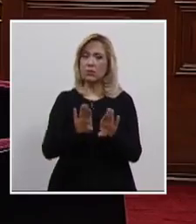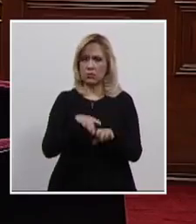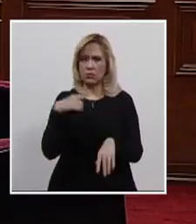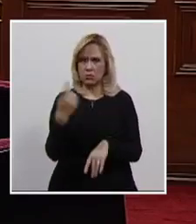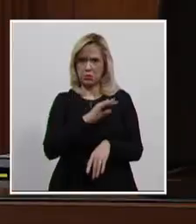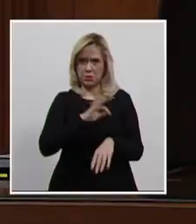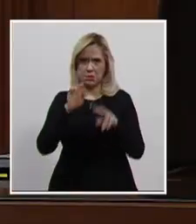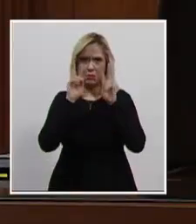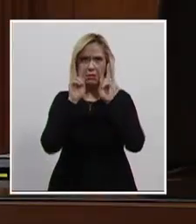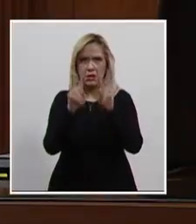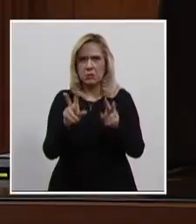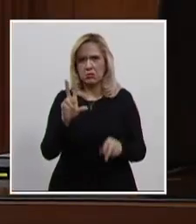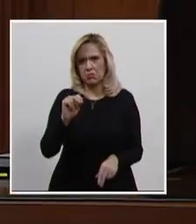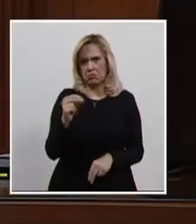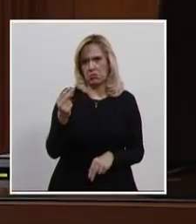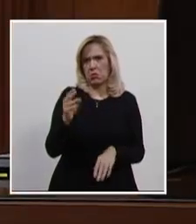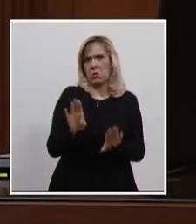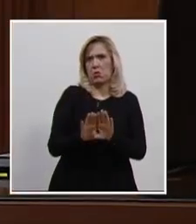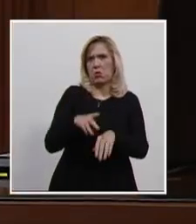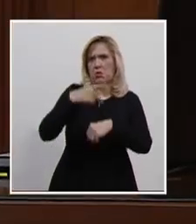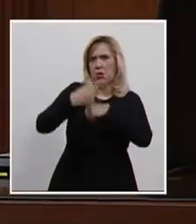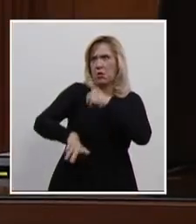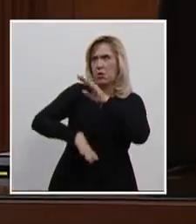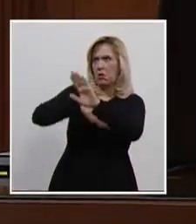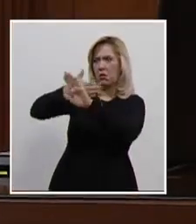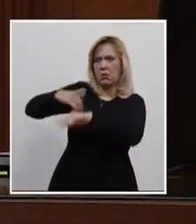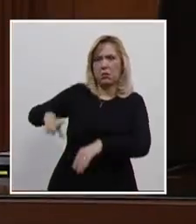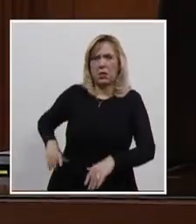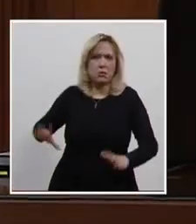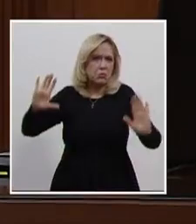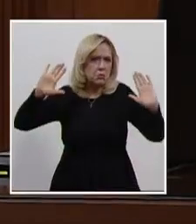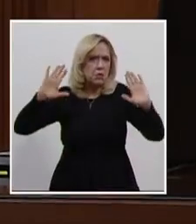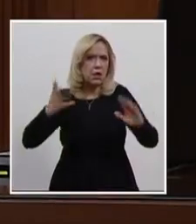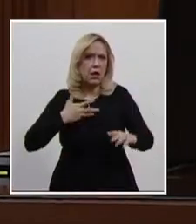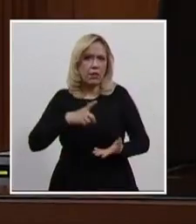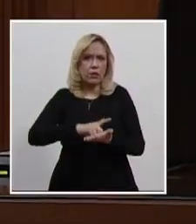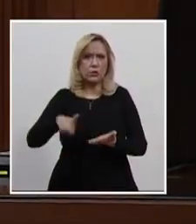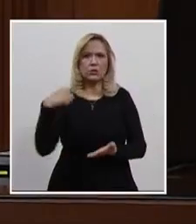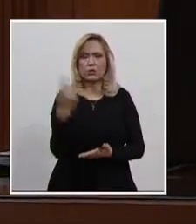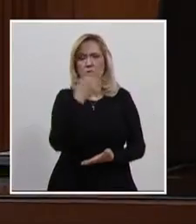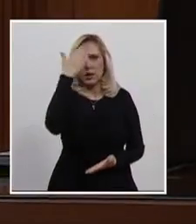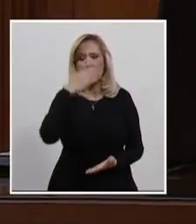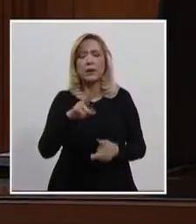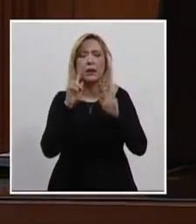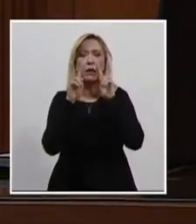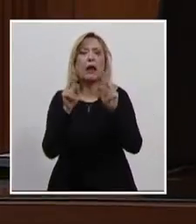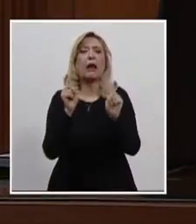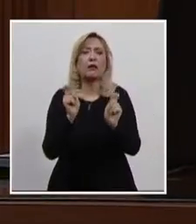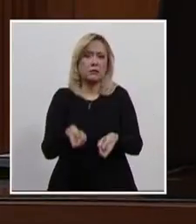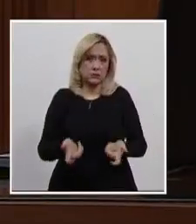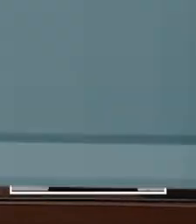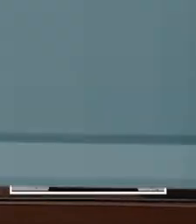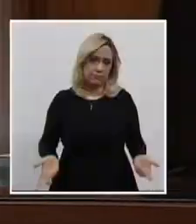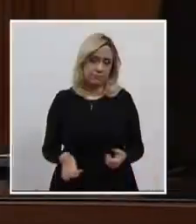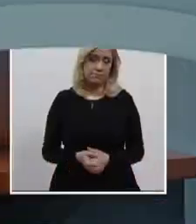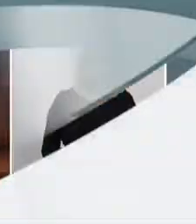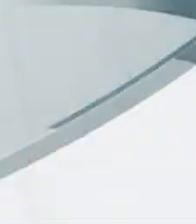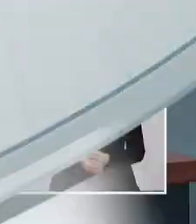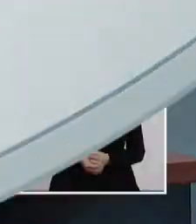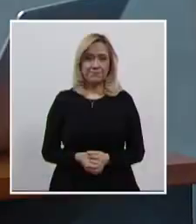público, no representa riesgos a la seguridad nacional. Para el canal del Poder Judicial de la Federación, Mario López Peña.